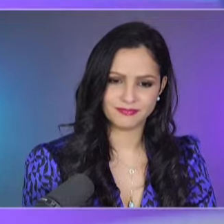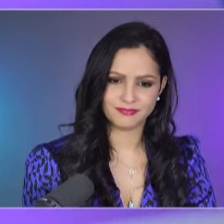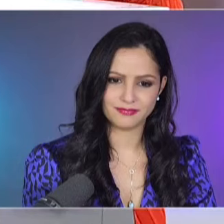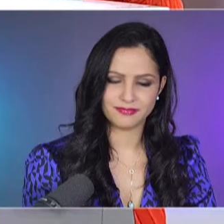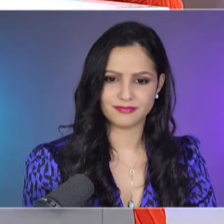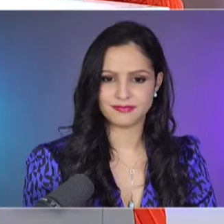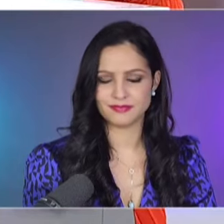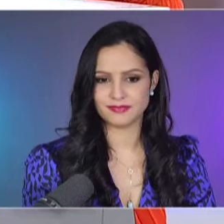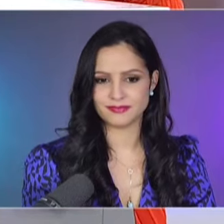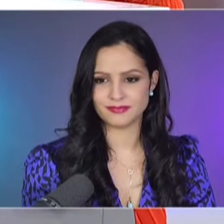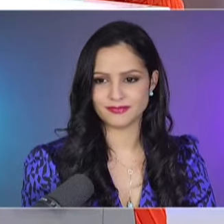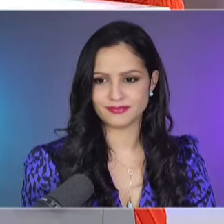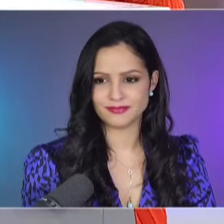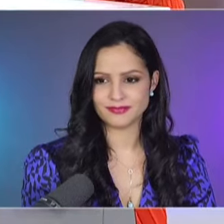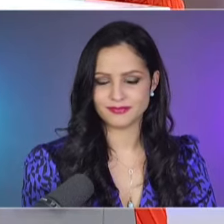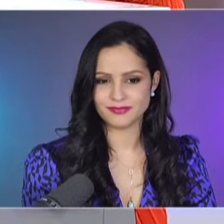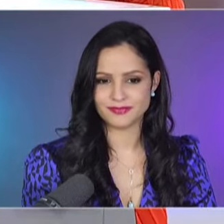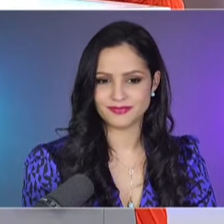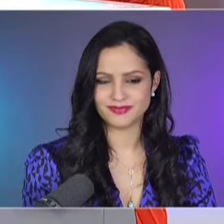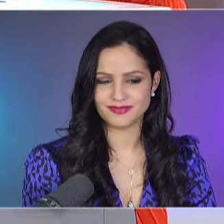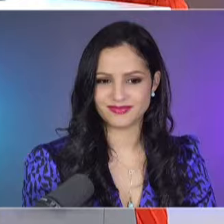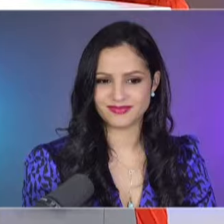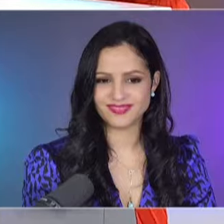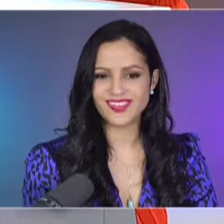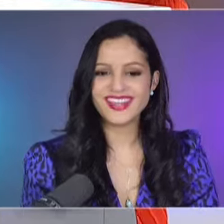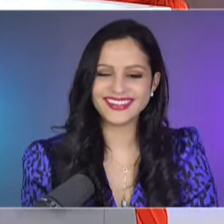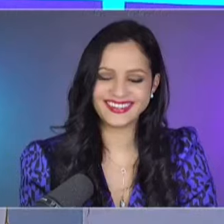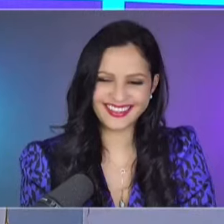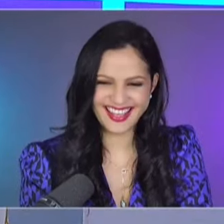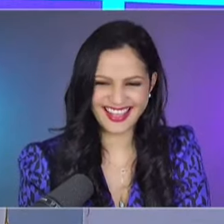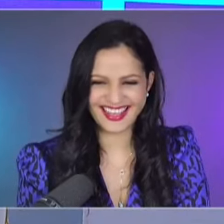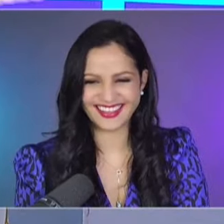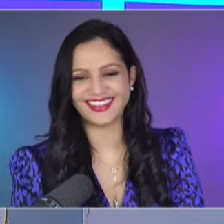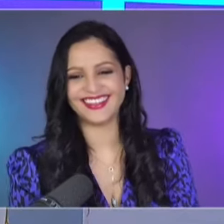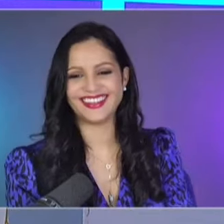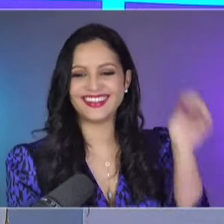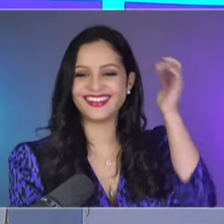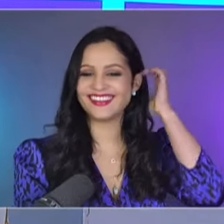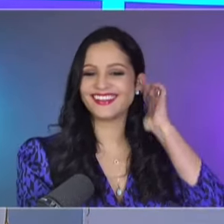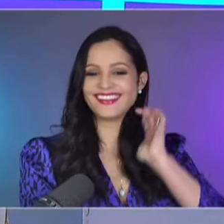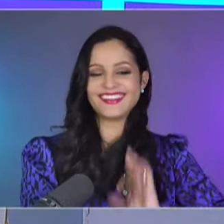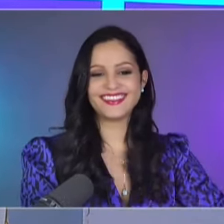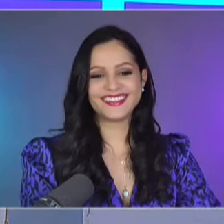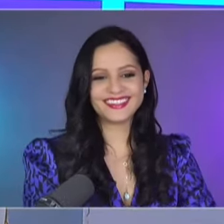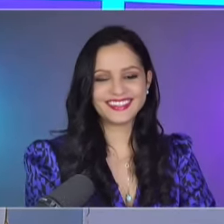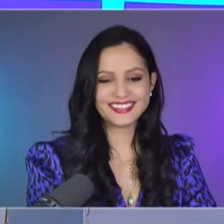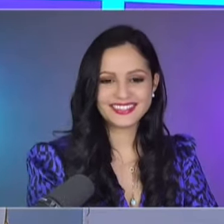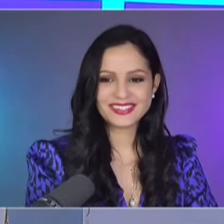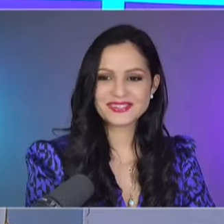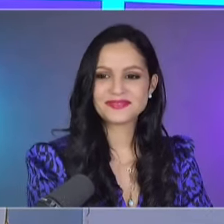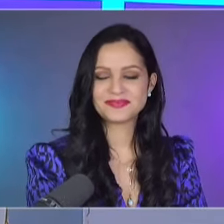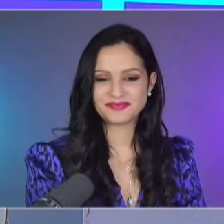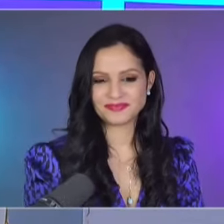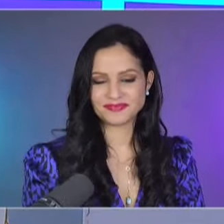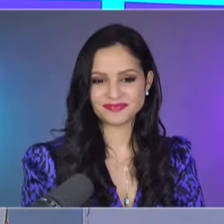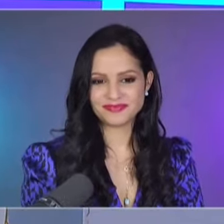mismo que te dijo Alicia esta mañana. Él vino con los papeles como la jara. Muchísimas gracias a todos ustedes por haber